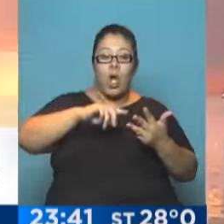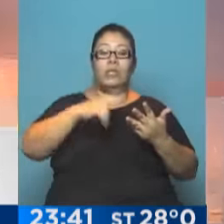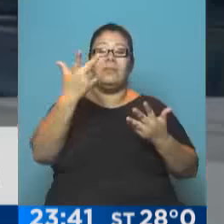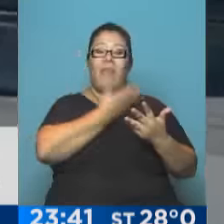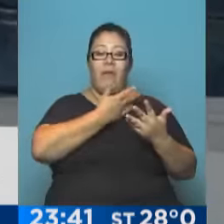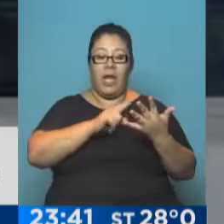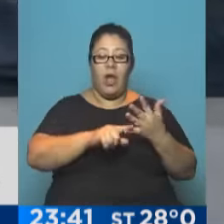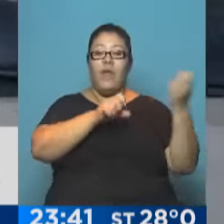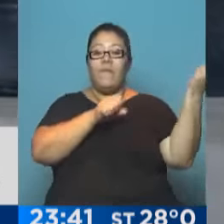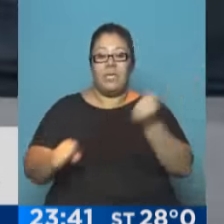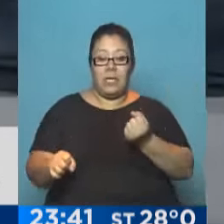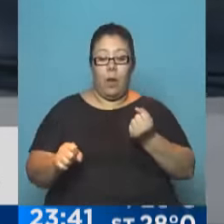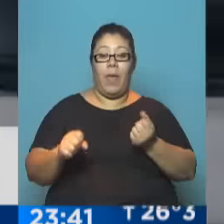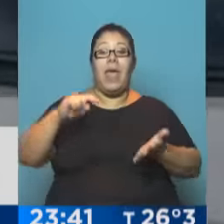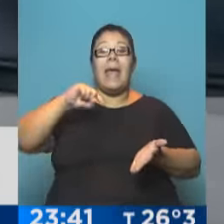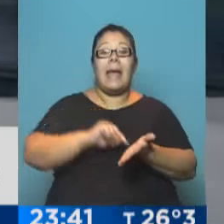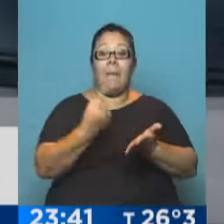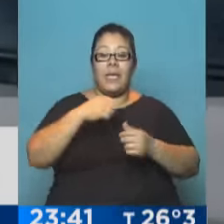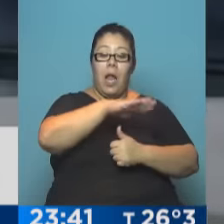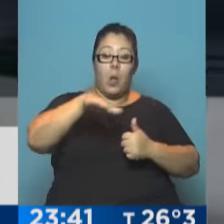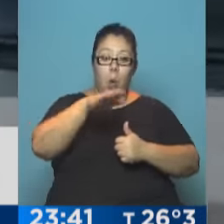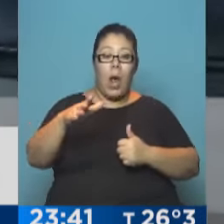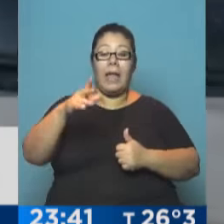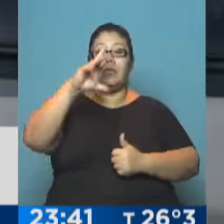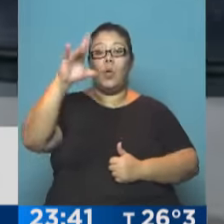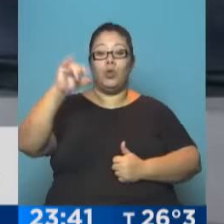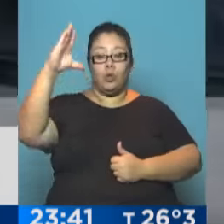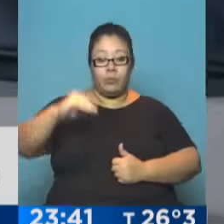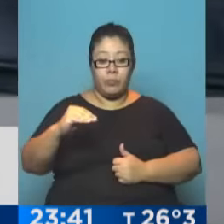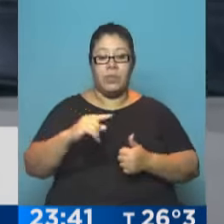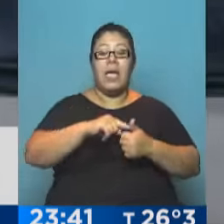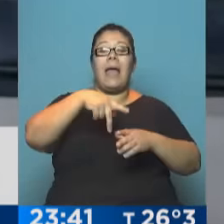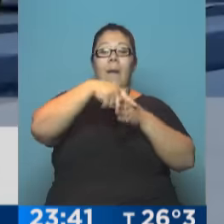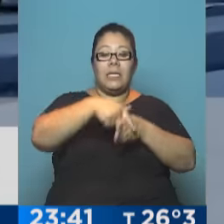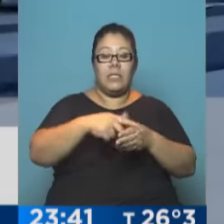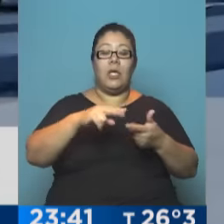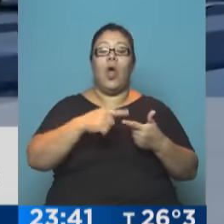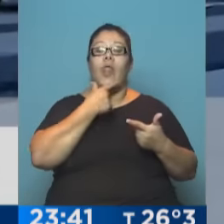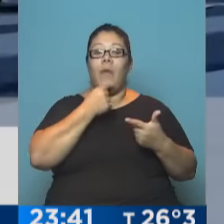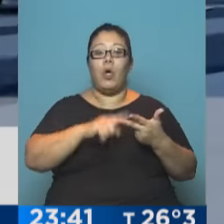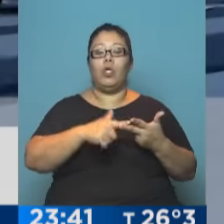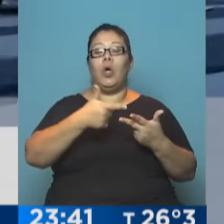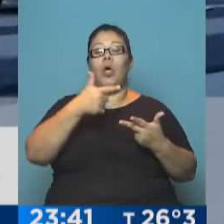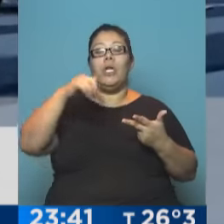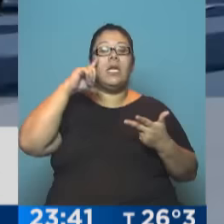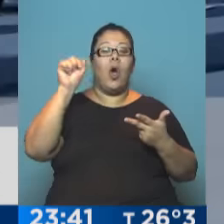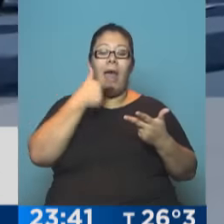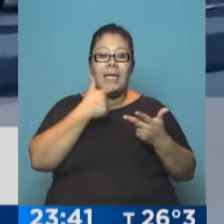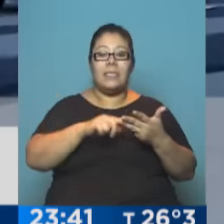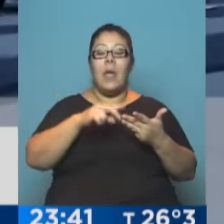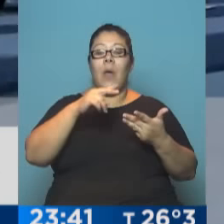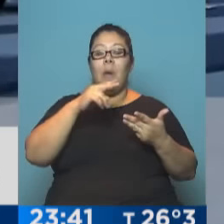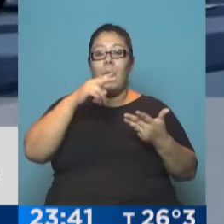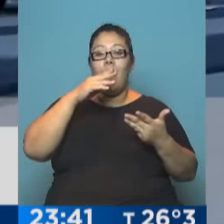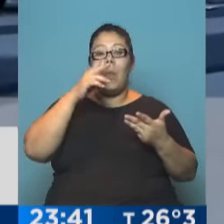López, en tanto que en la ciudad de Buenos Aires, los barrios que registraron problemas fueron Caballito, Villa de Voz, San Nicolás, Valvanera, Belgrano y